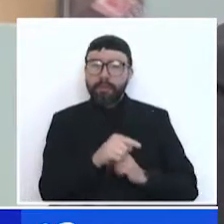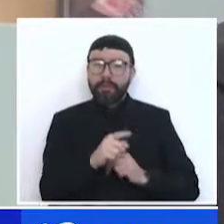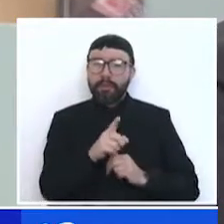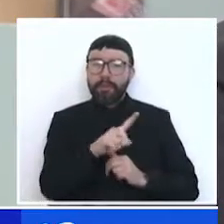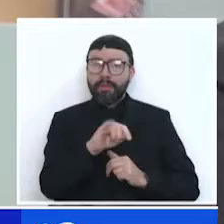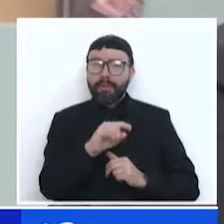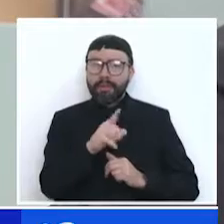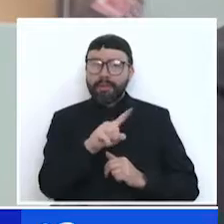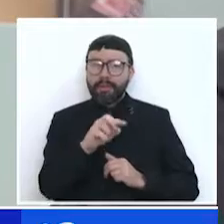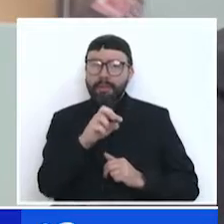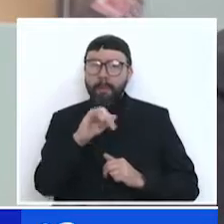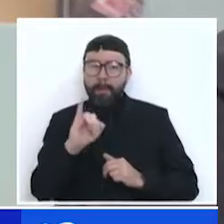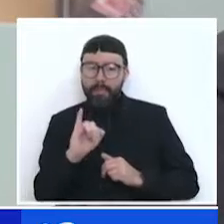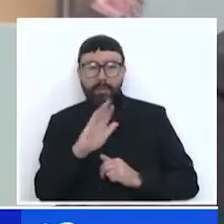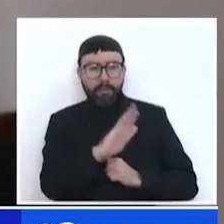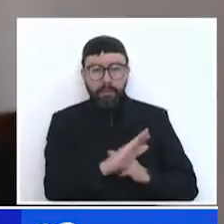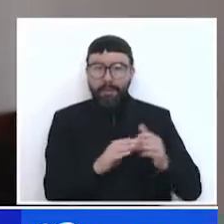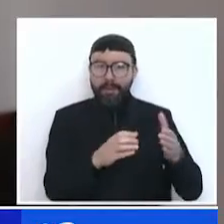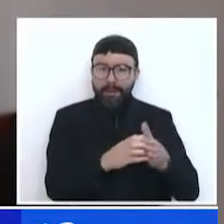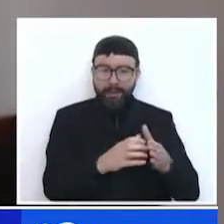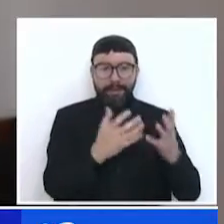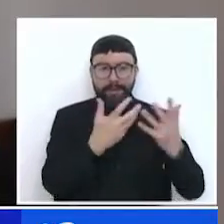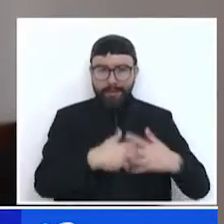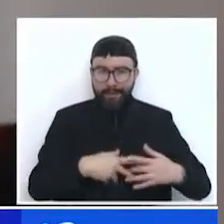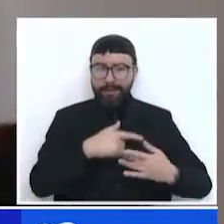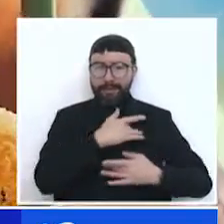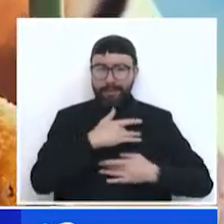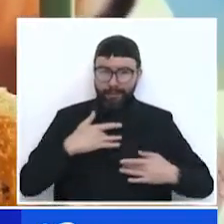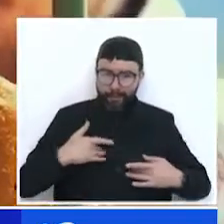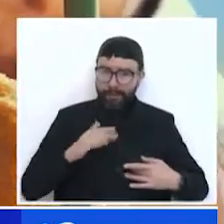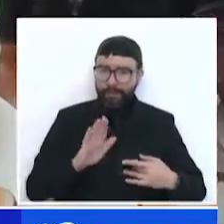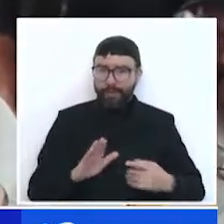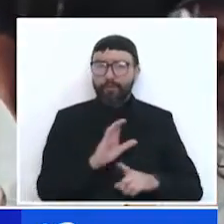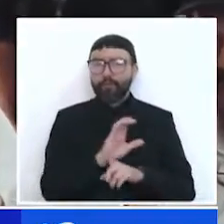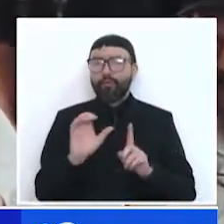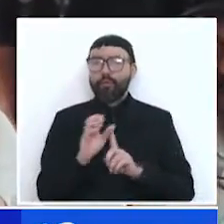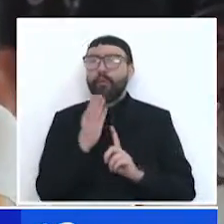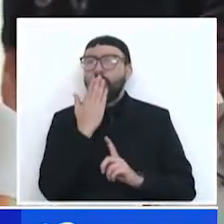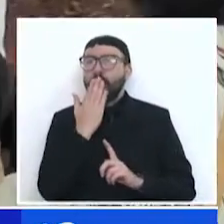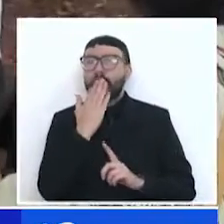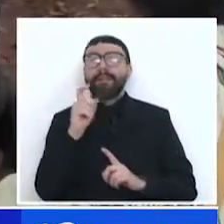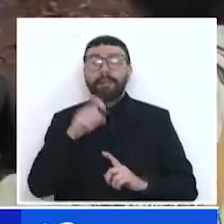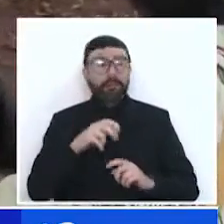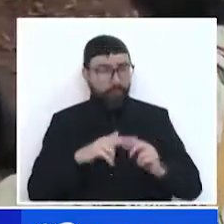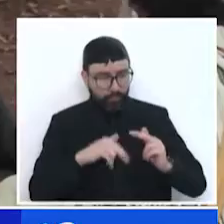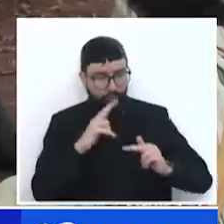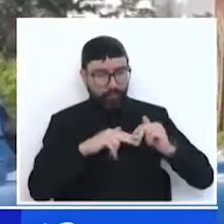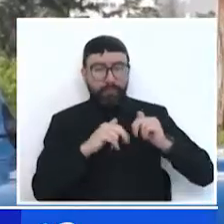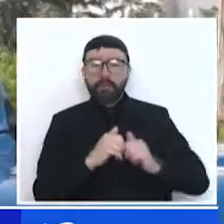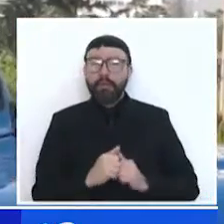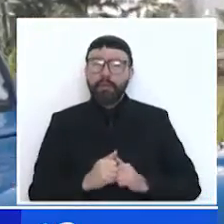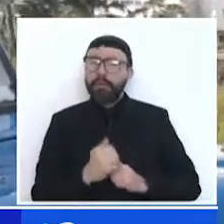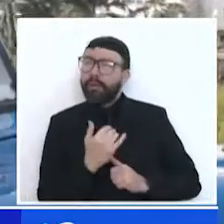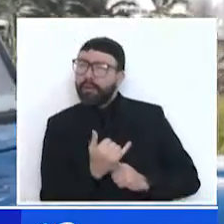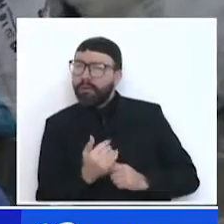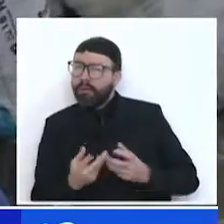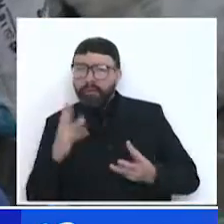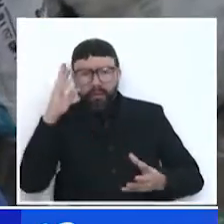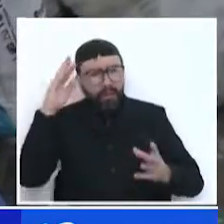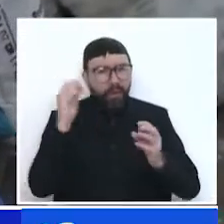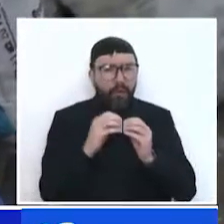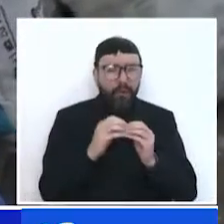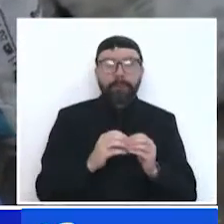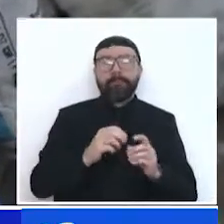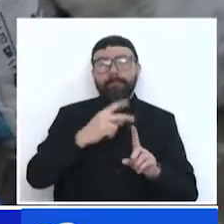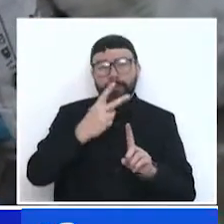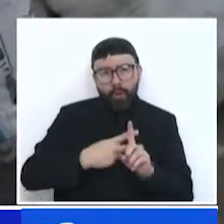salud, de acuerdo pues, a la cultura de los indígenas, que teníamos que construirlo. Dentro de lo pactado se estableció que cada dos meses se hará